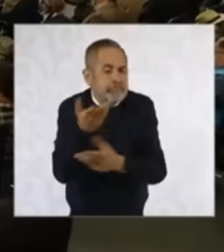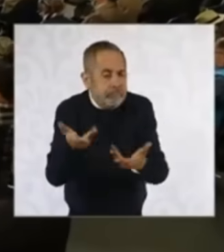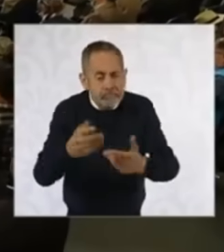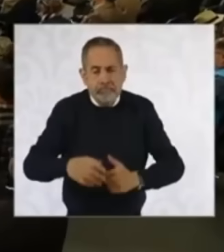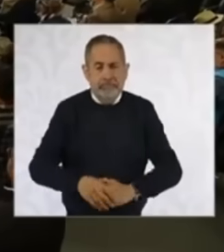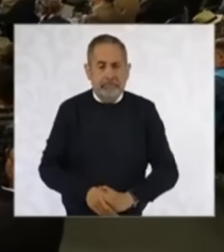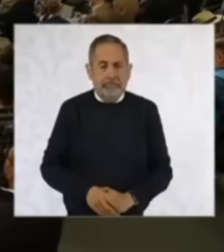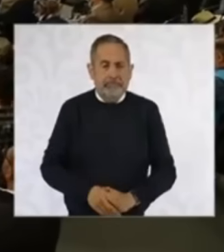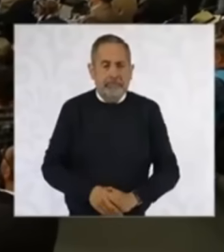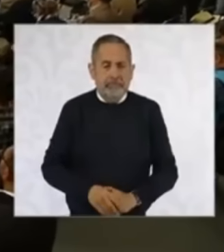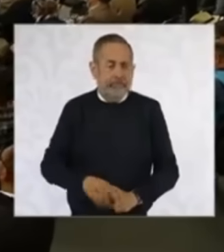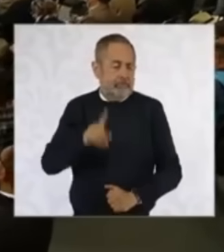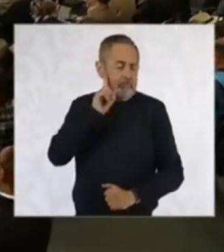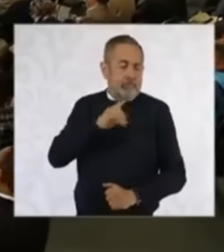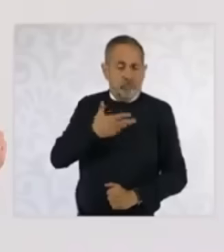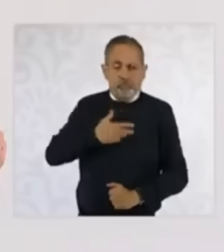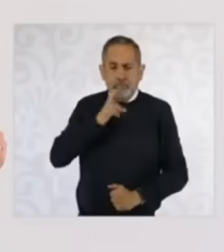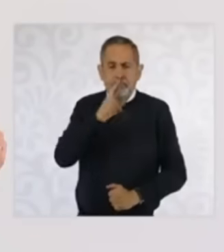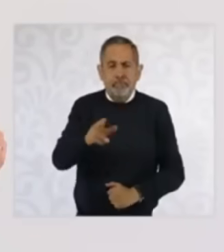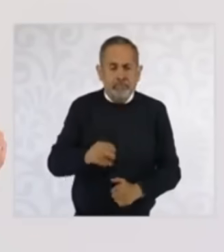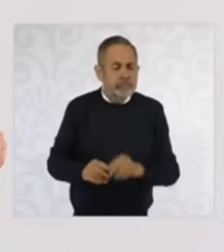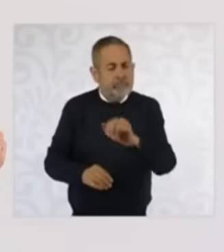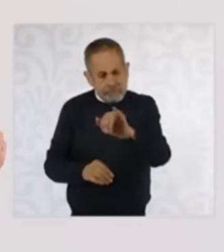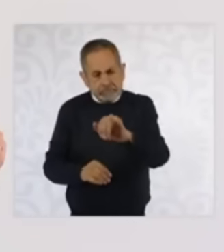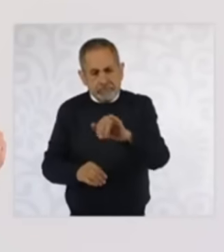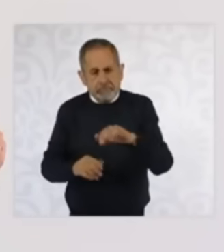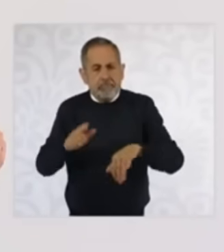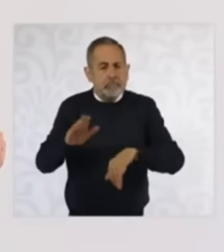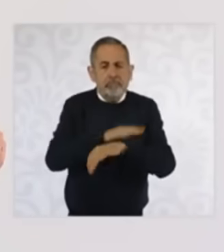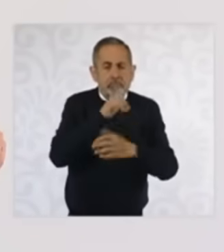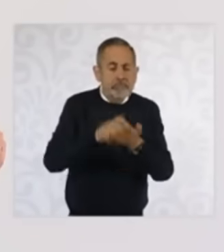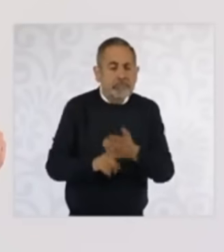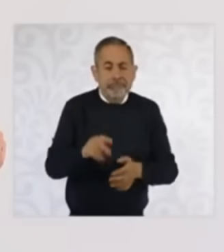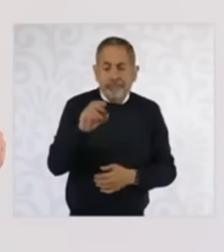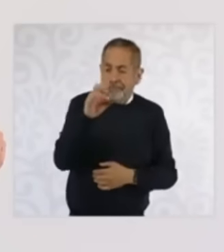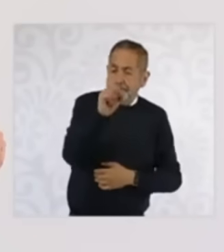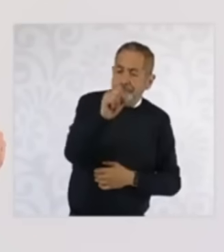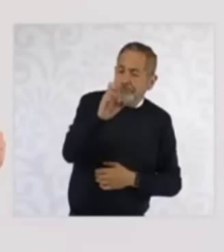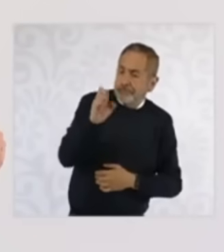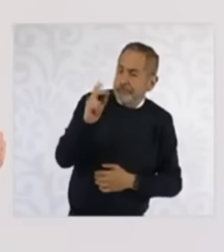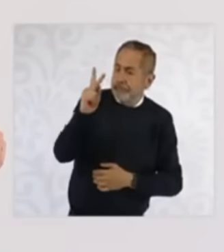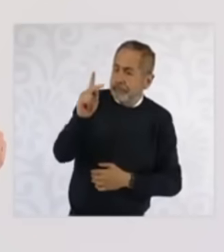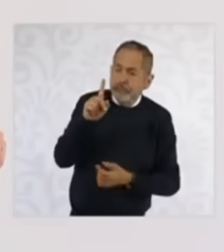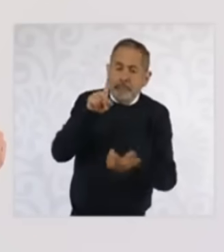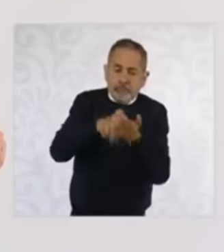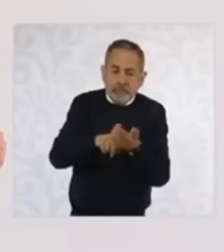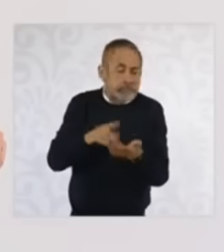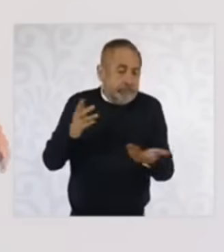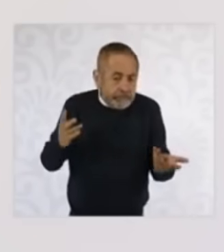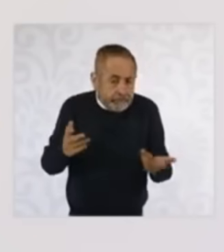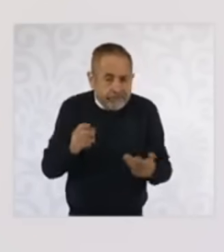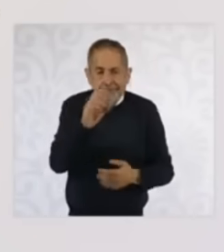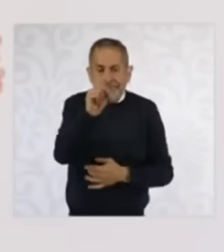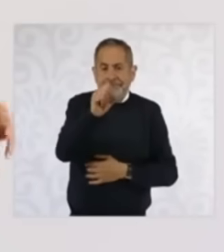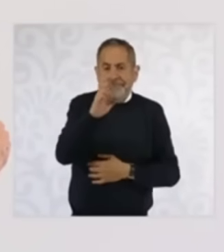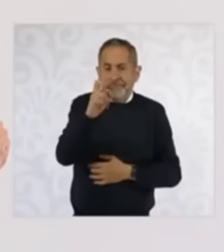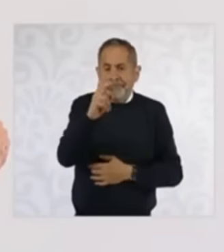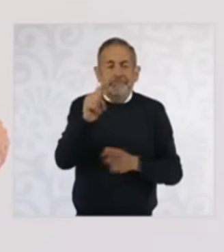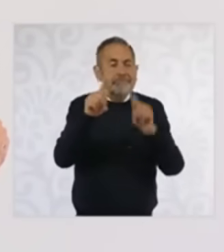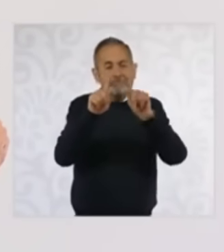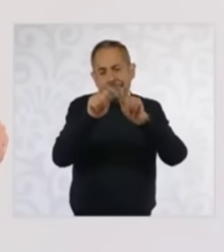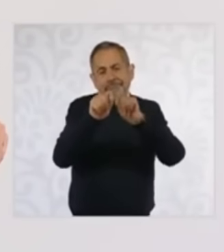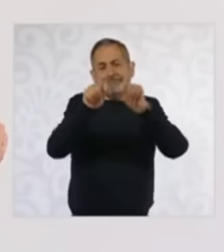podemos mejorar por qué está enlce porque es la secretaría de educación quien da los títulos y las